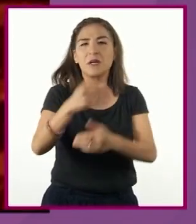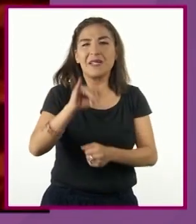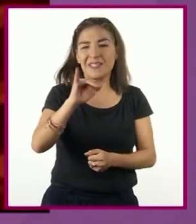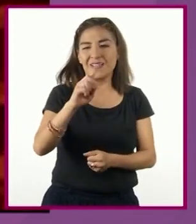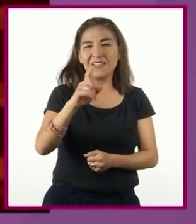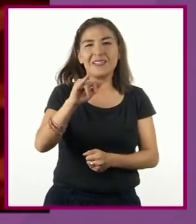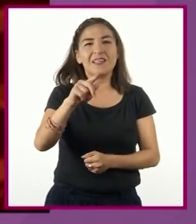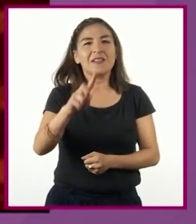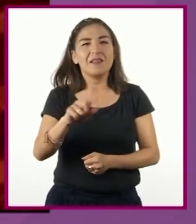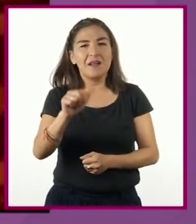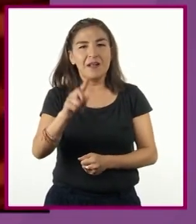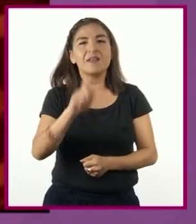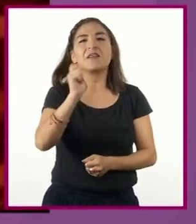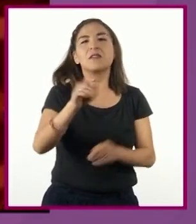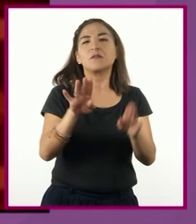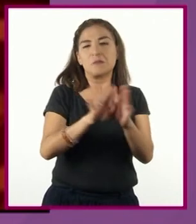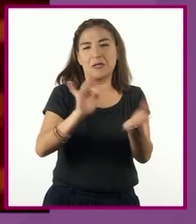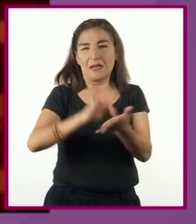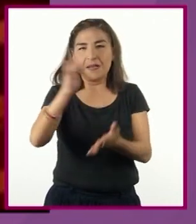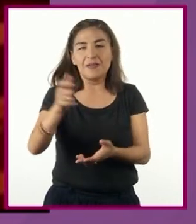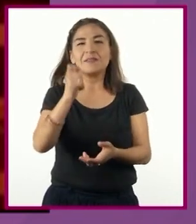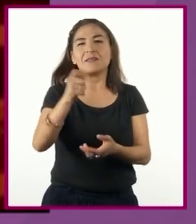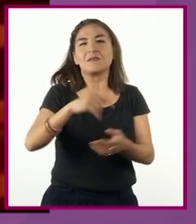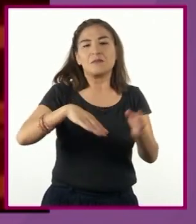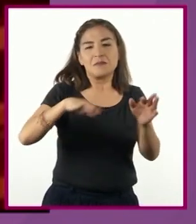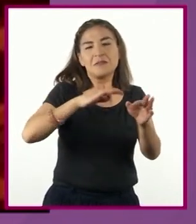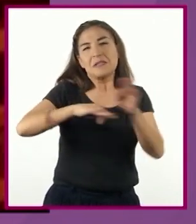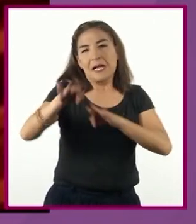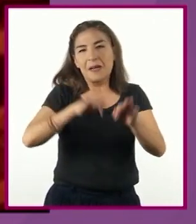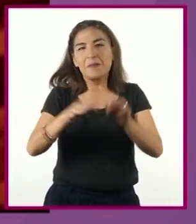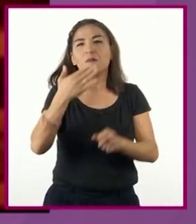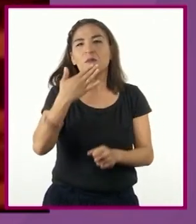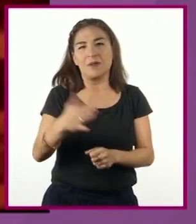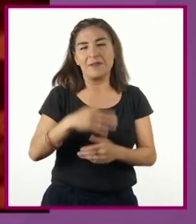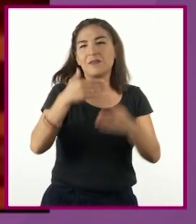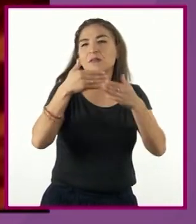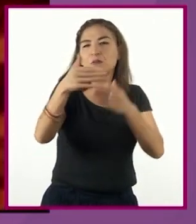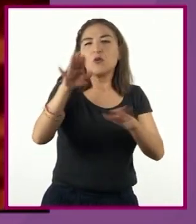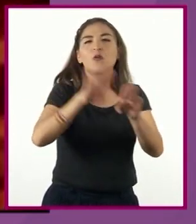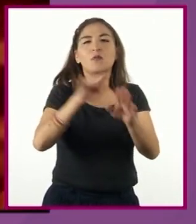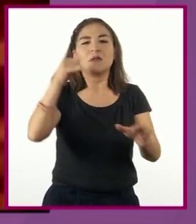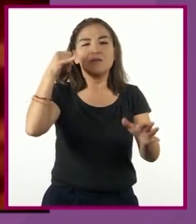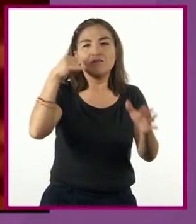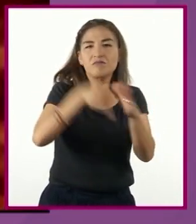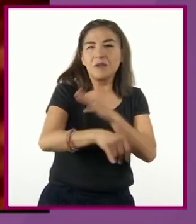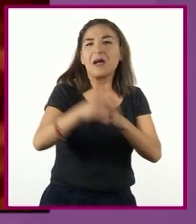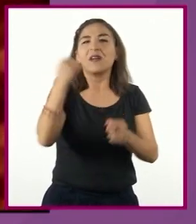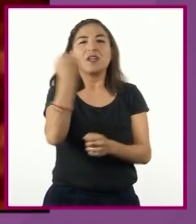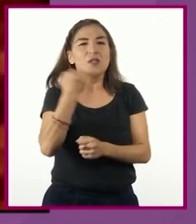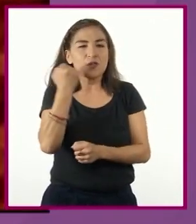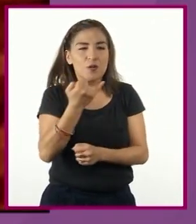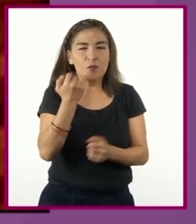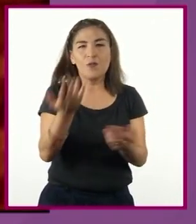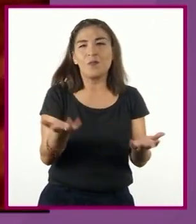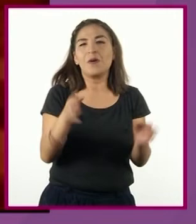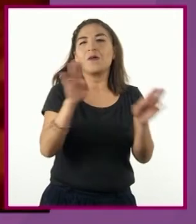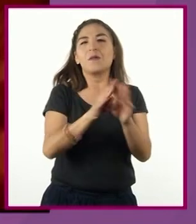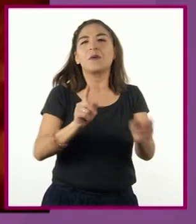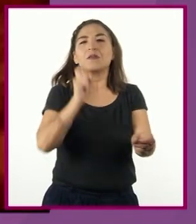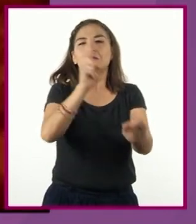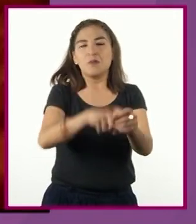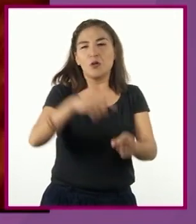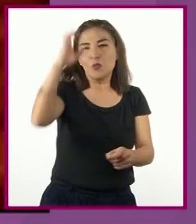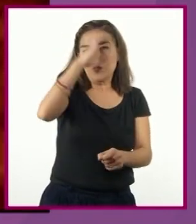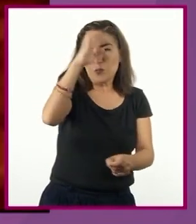pero se da gracias al contexto inmediato, la familia y por supuesto un contexto amplio. Hablamos un idioma, pertenecemos a una determinada